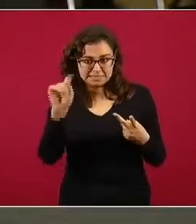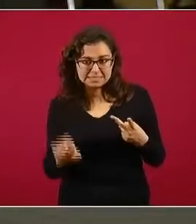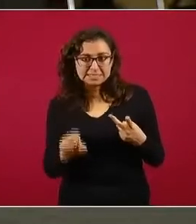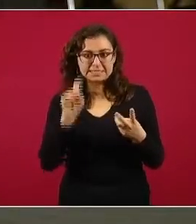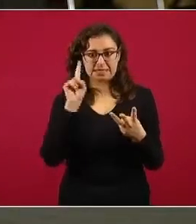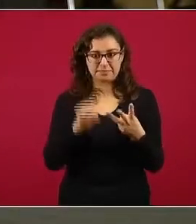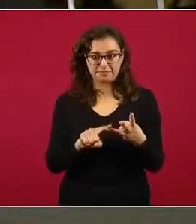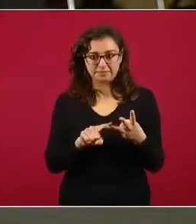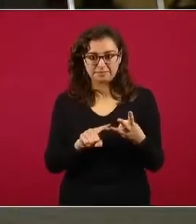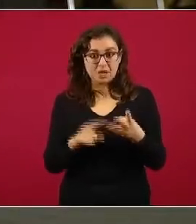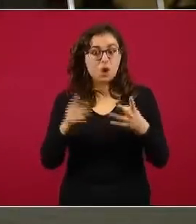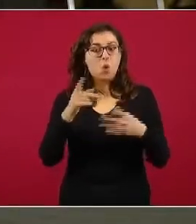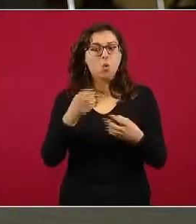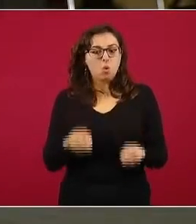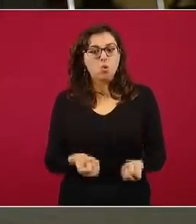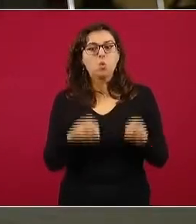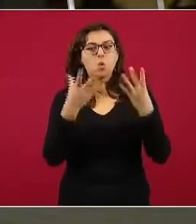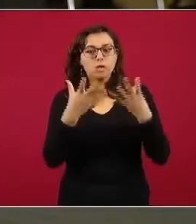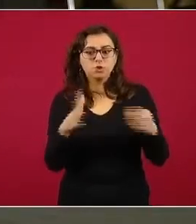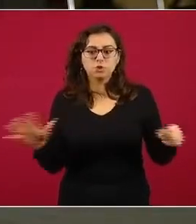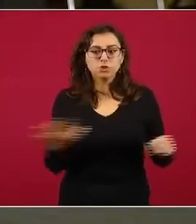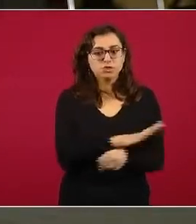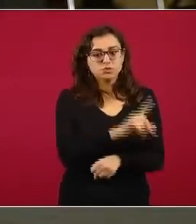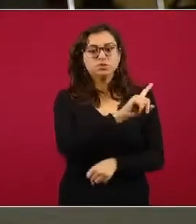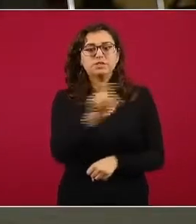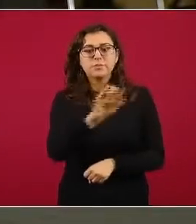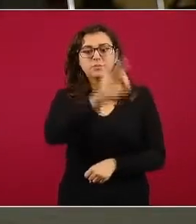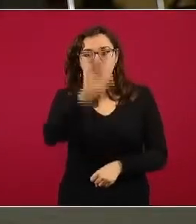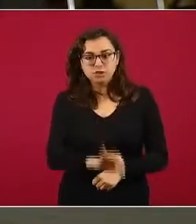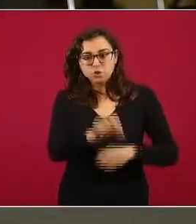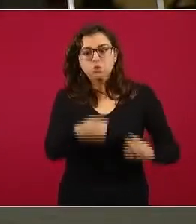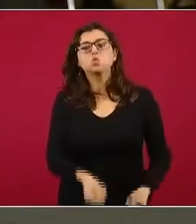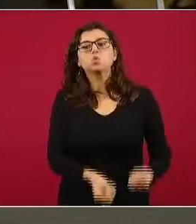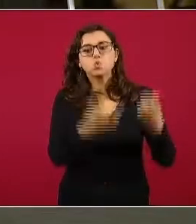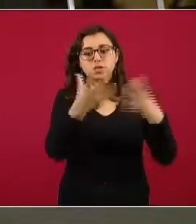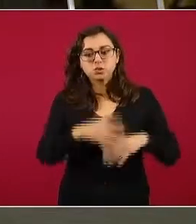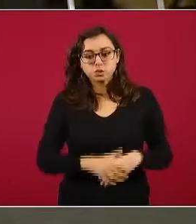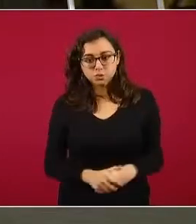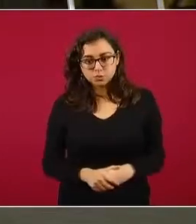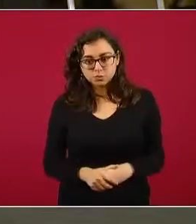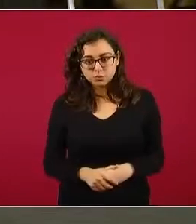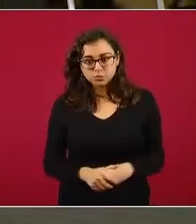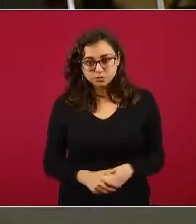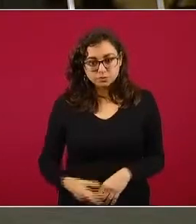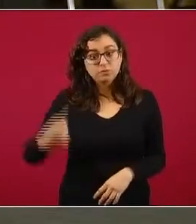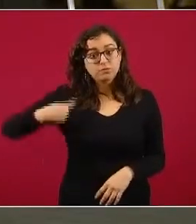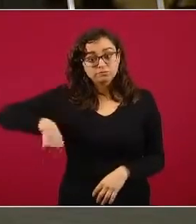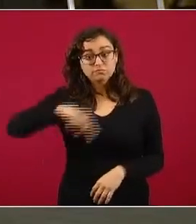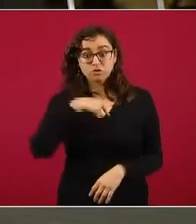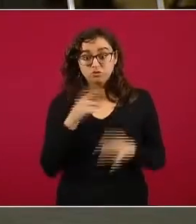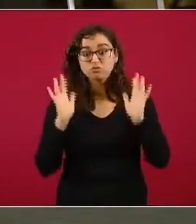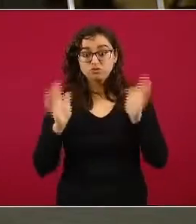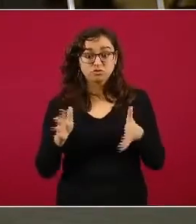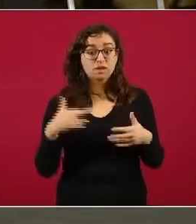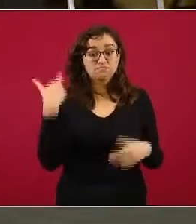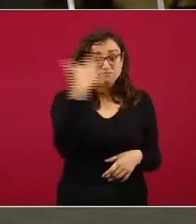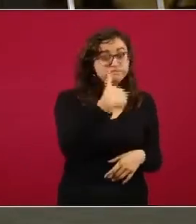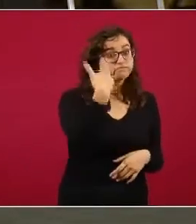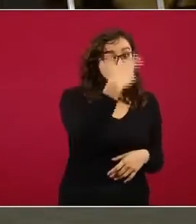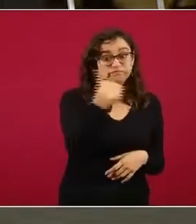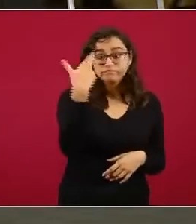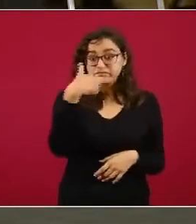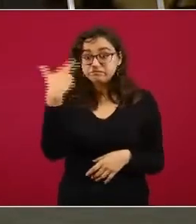¿cuántos están al 100%? Le digo porque nosotros hicimos un recorrido y aparte tenemos las estadísticas de la base de datos que ustedes